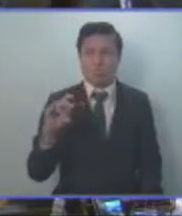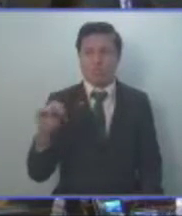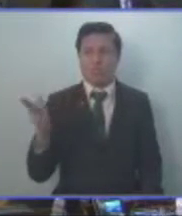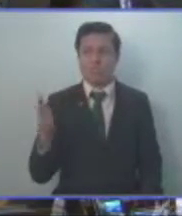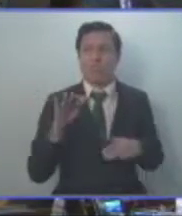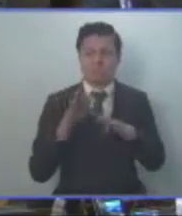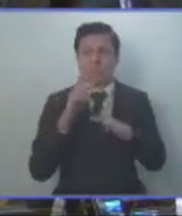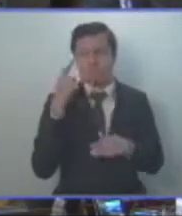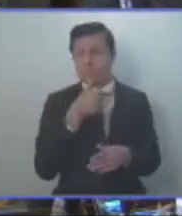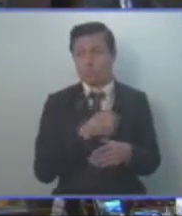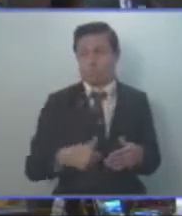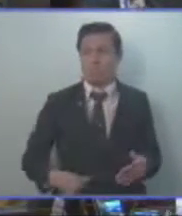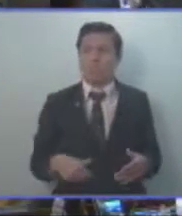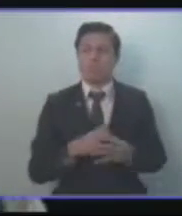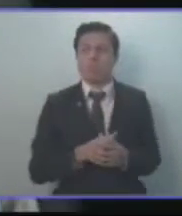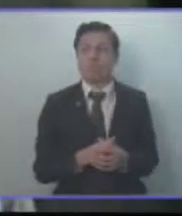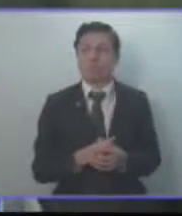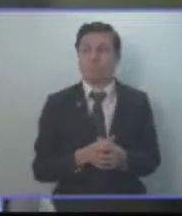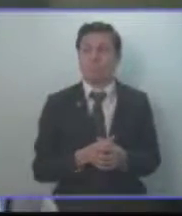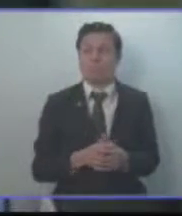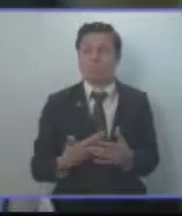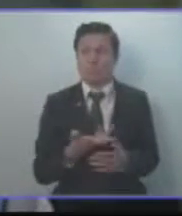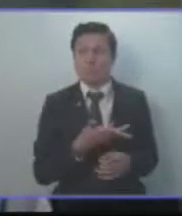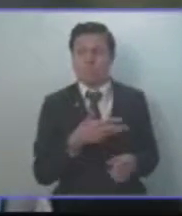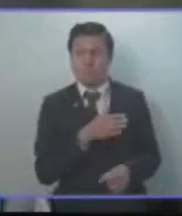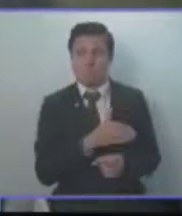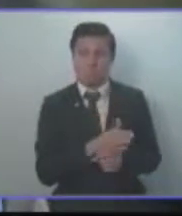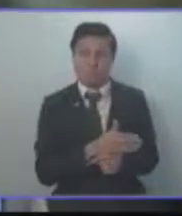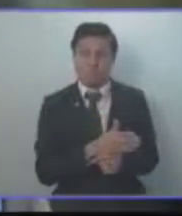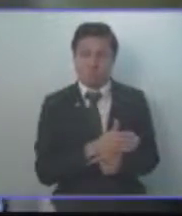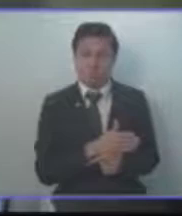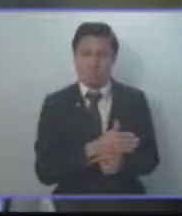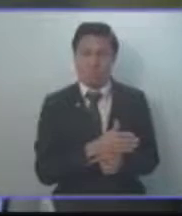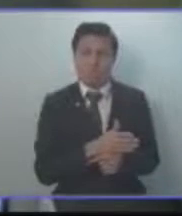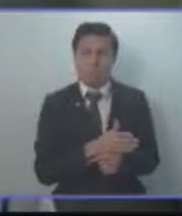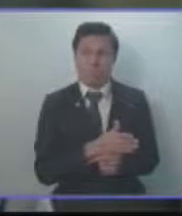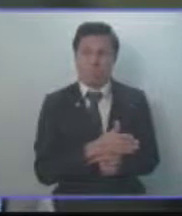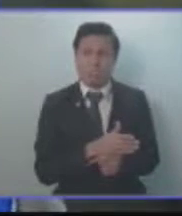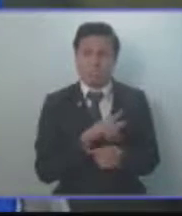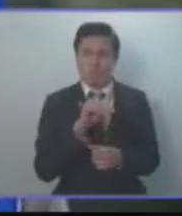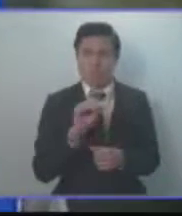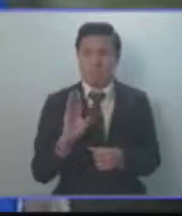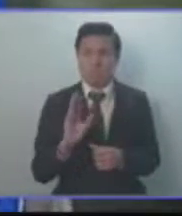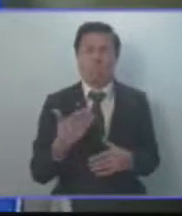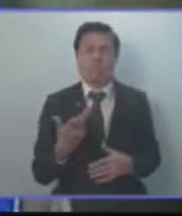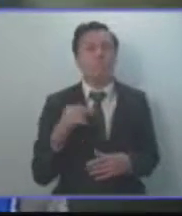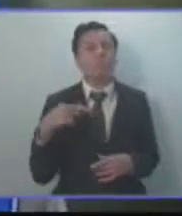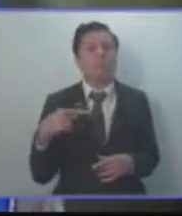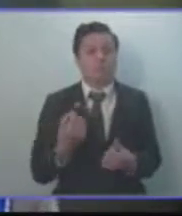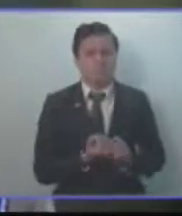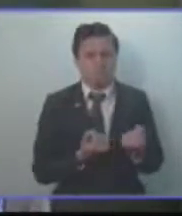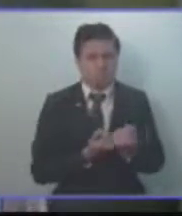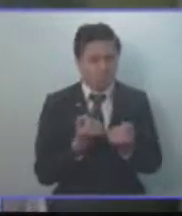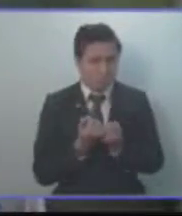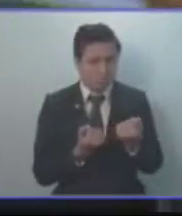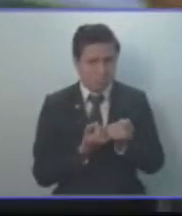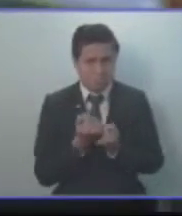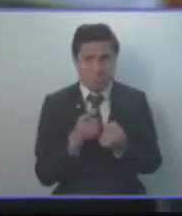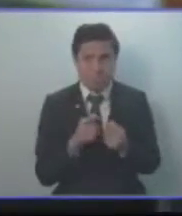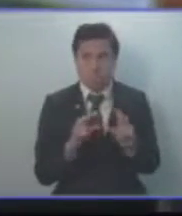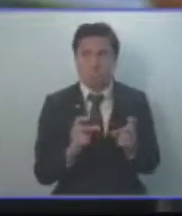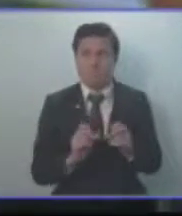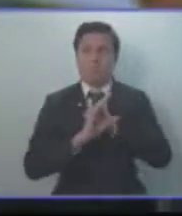Muchas gracias, presidente. Como Partido Demócrata Cristiano, siempre apoyamos este tipo